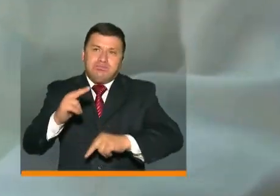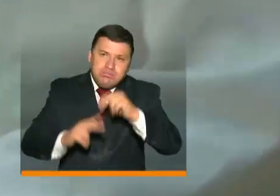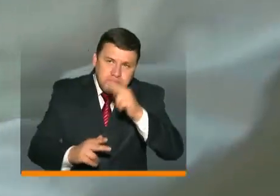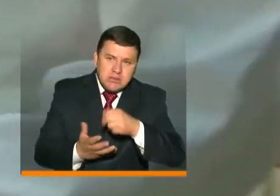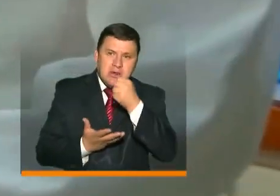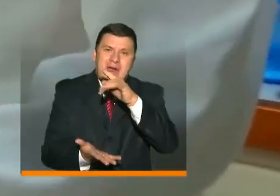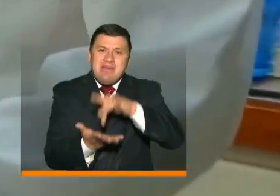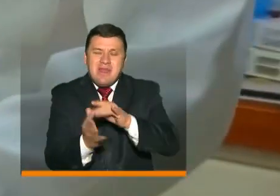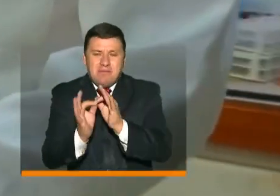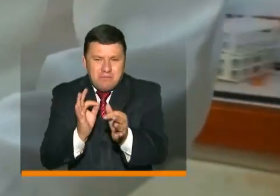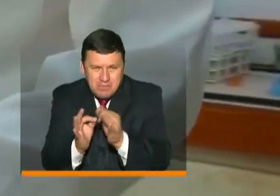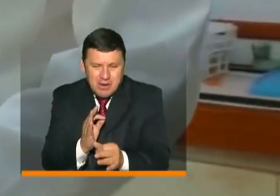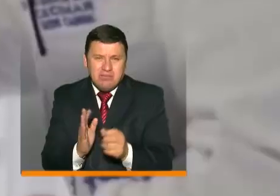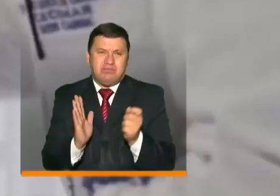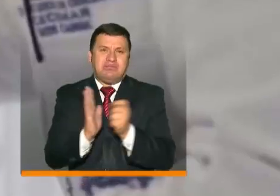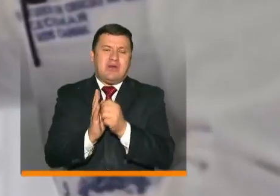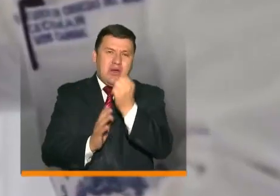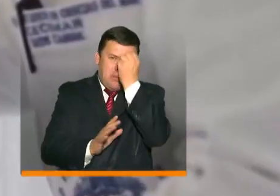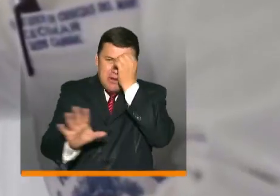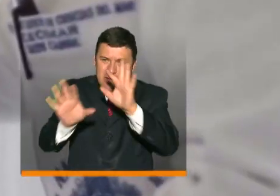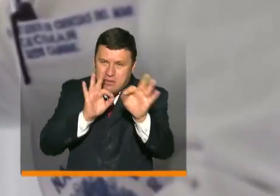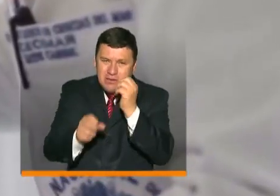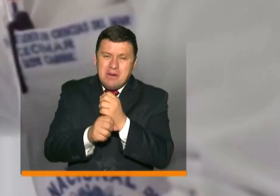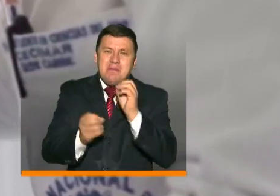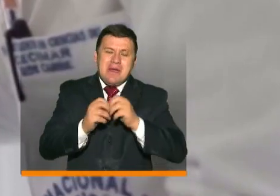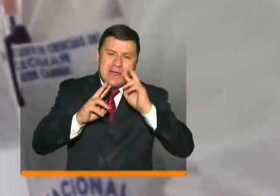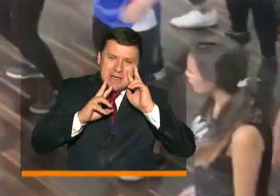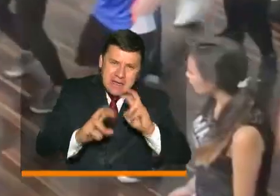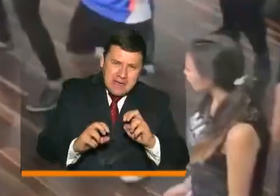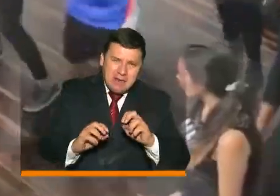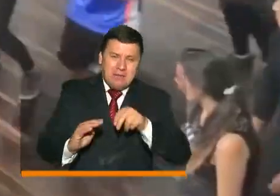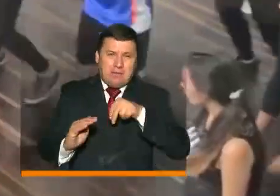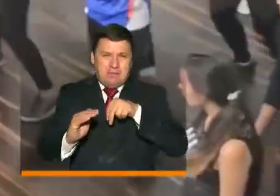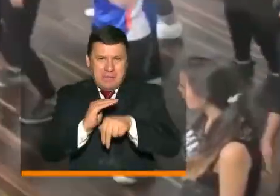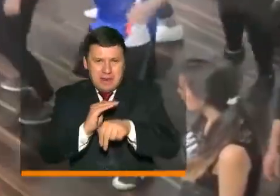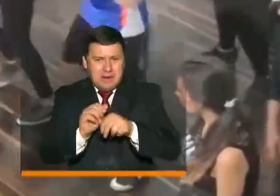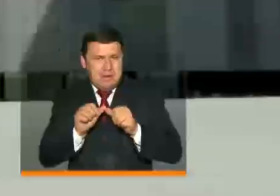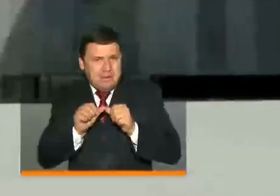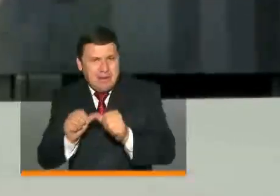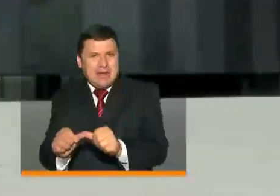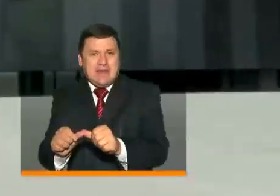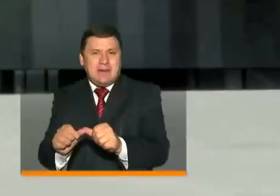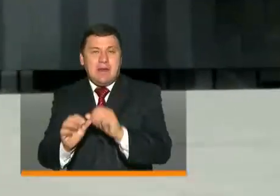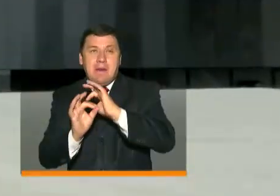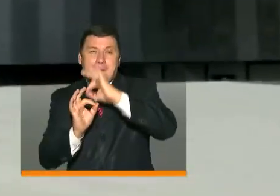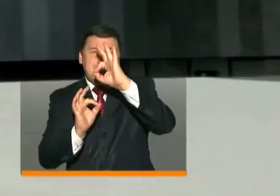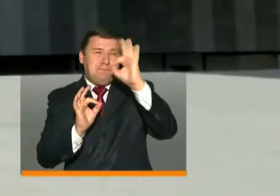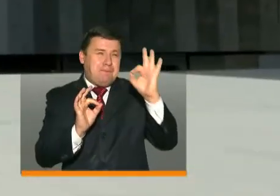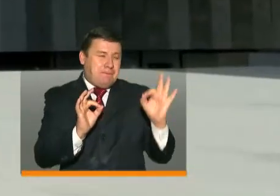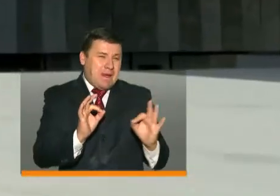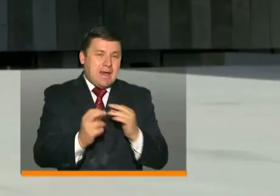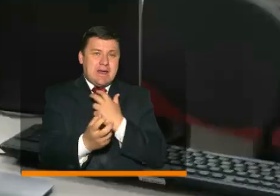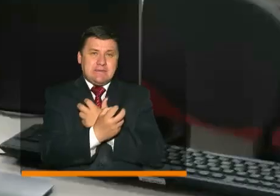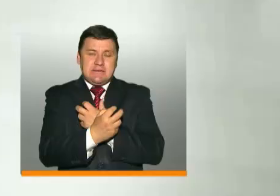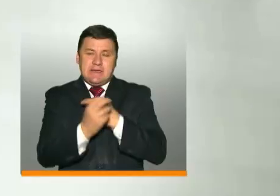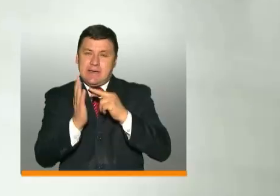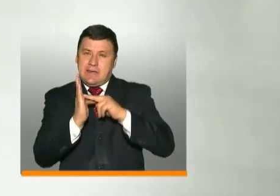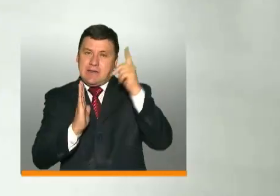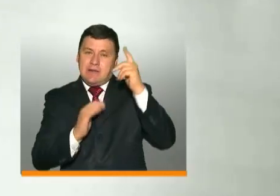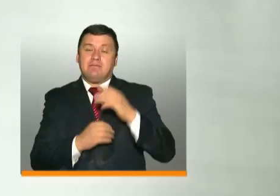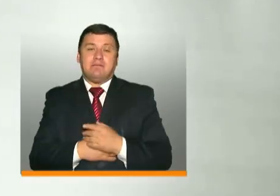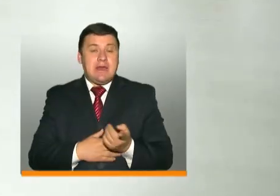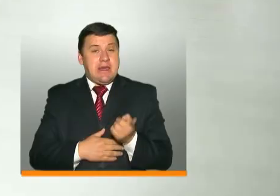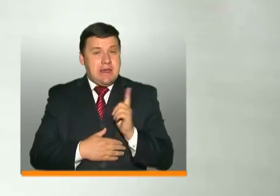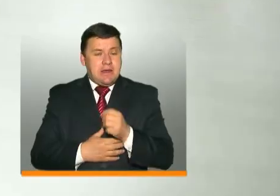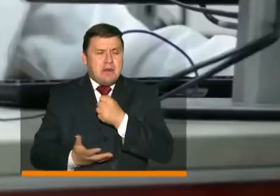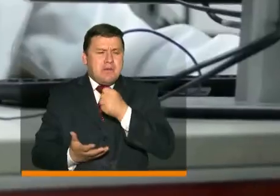finanzas, vinculación y cualificación docente, investigación, bienestar, permanencia, regionalización y ciencia y tecnología.